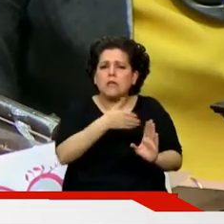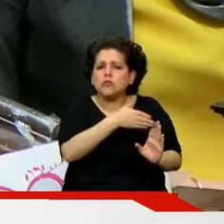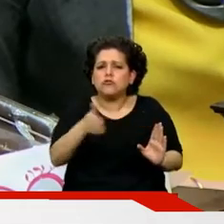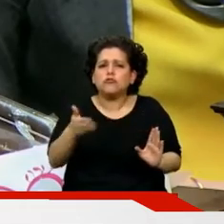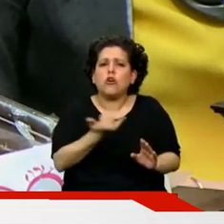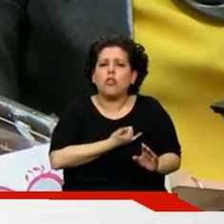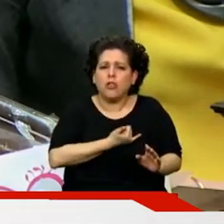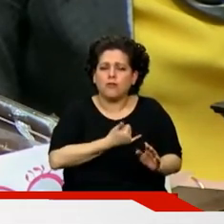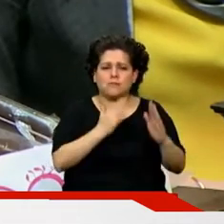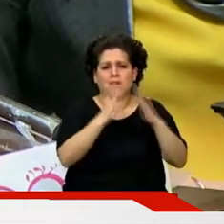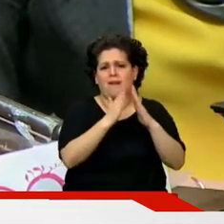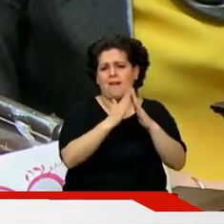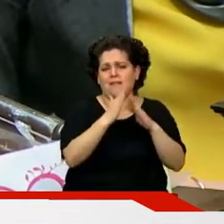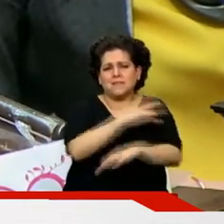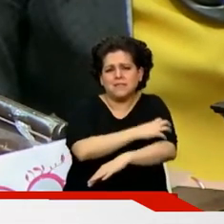a reunir